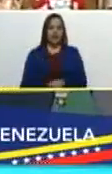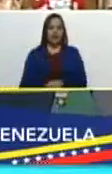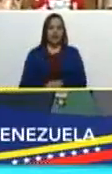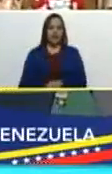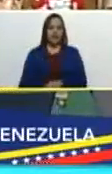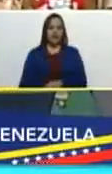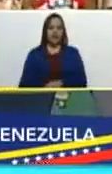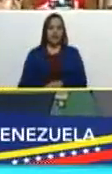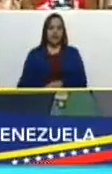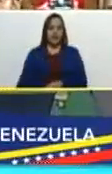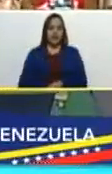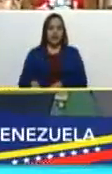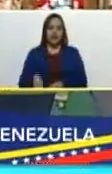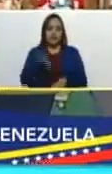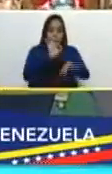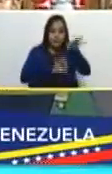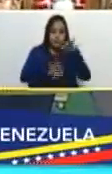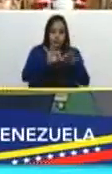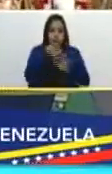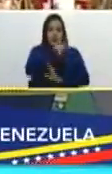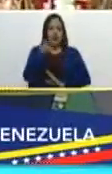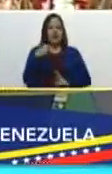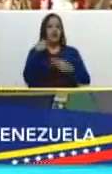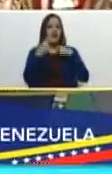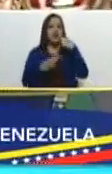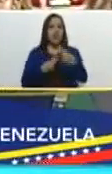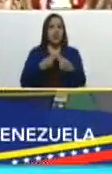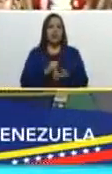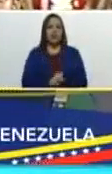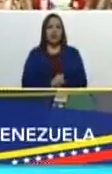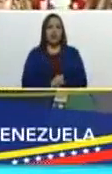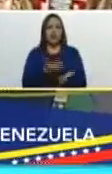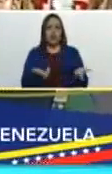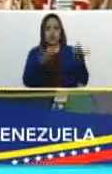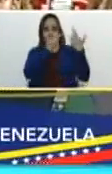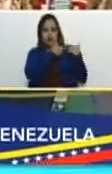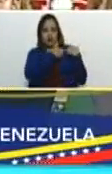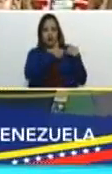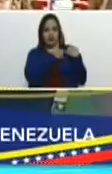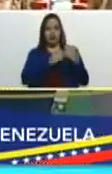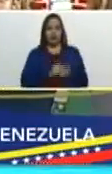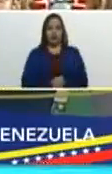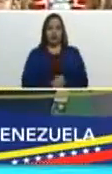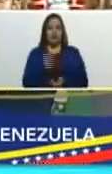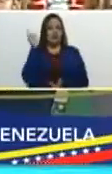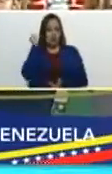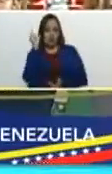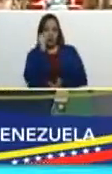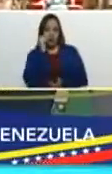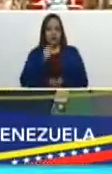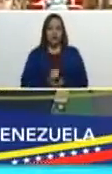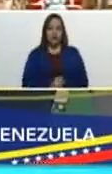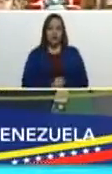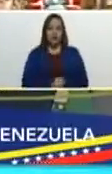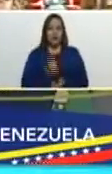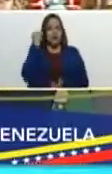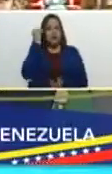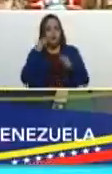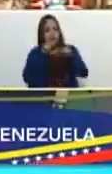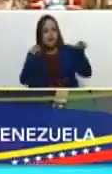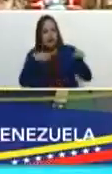la selección de los voceros, las voceras, los delegados, las delegadas, y creo que ustedes han